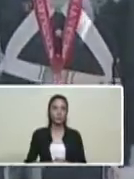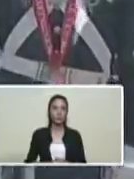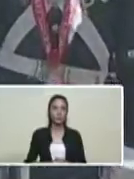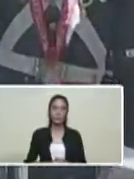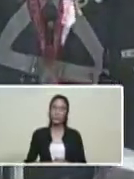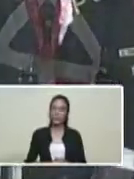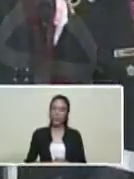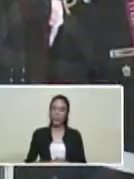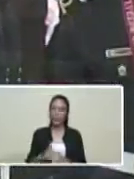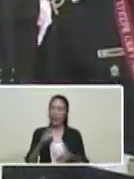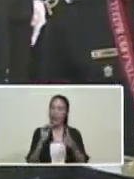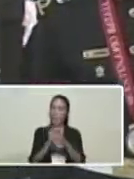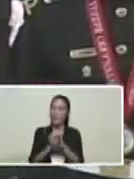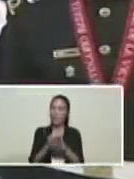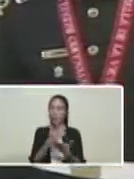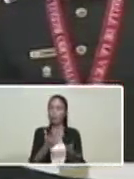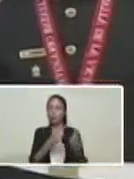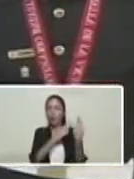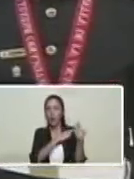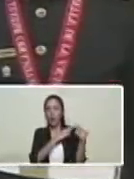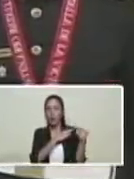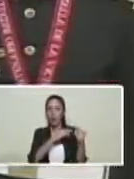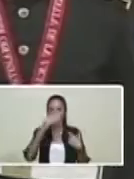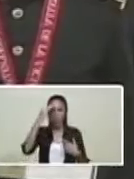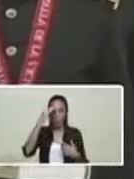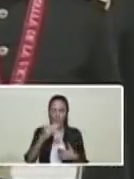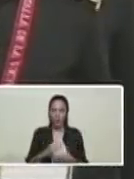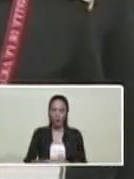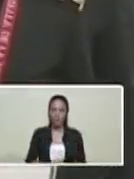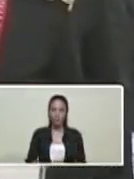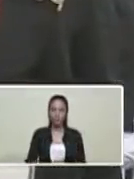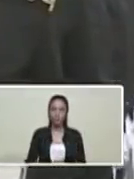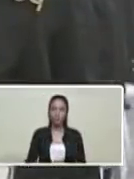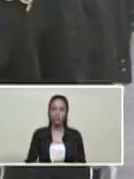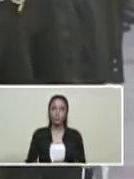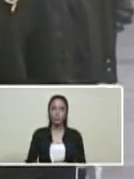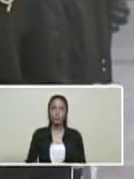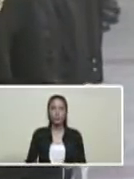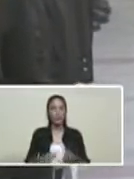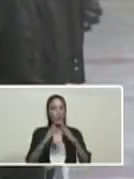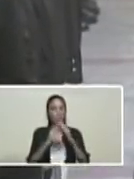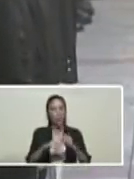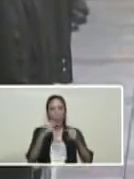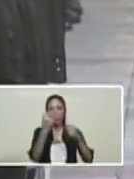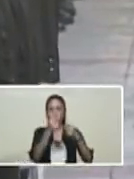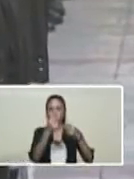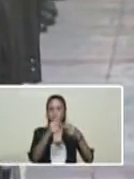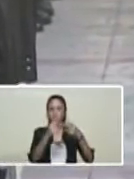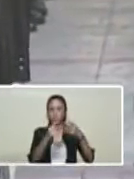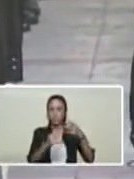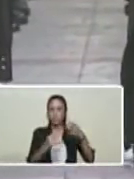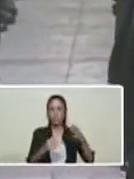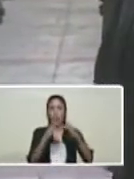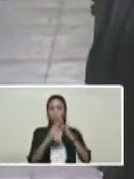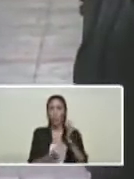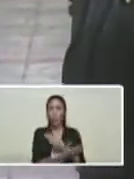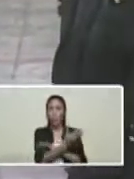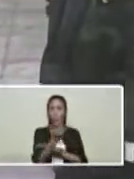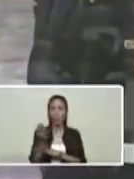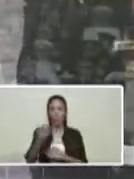compañeros general es determinante en jefe mayores generales almirantes miembro del estado mayor